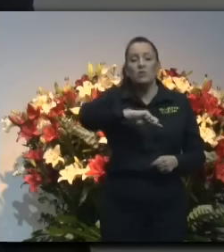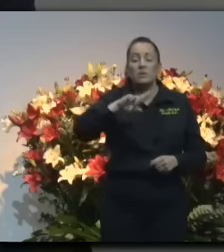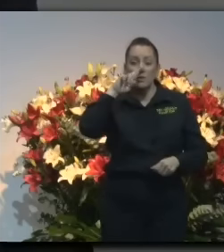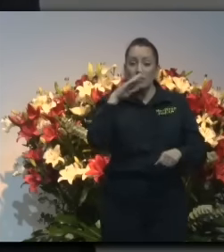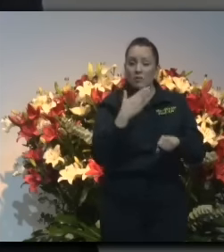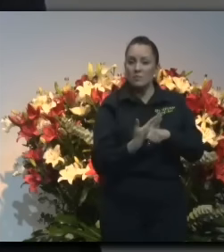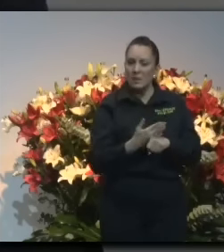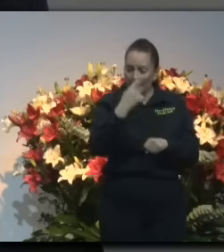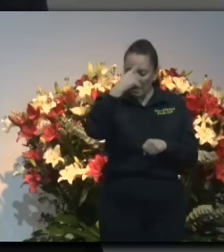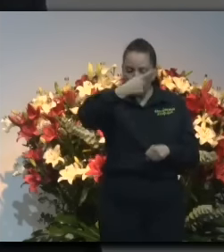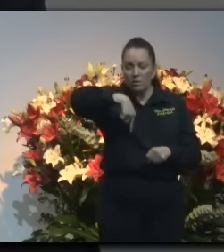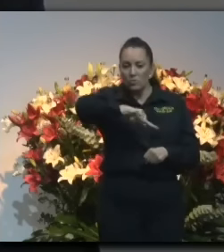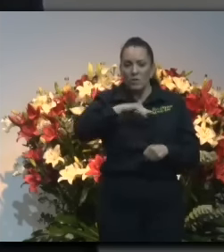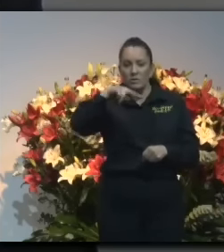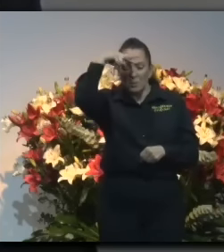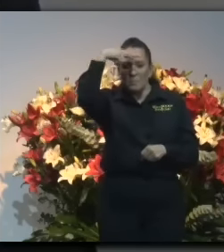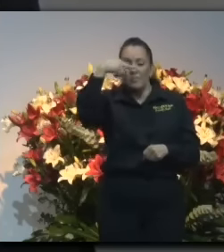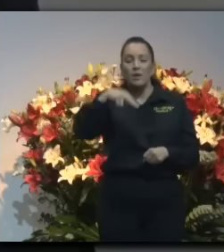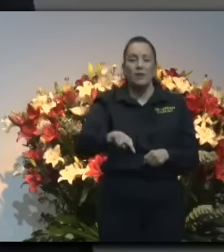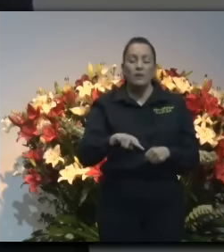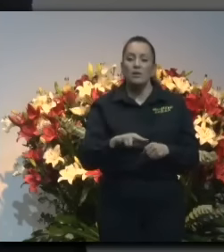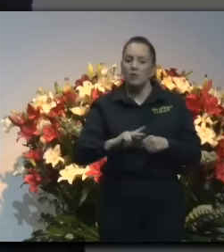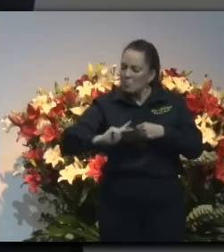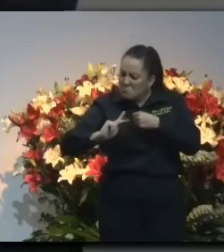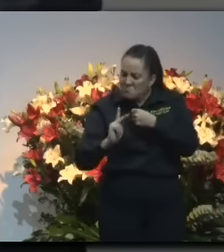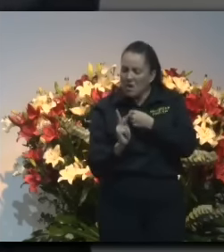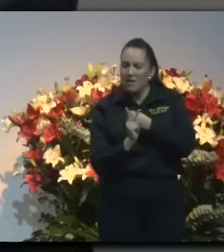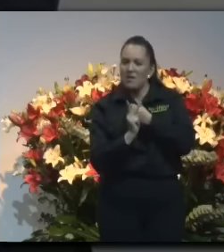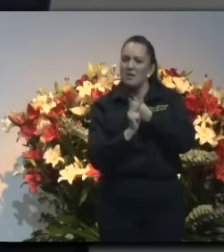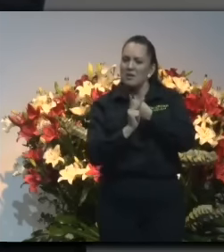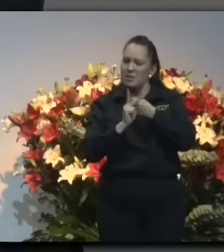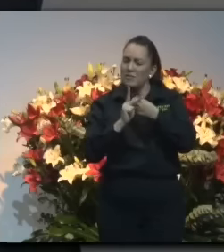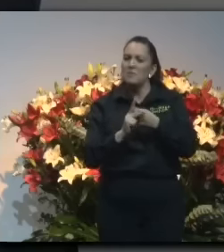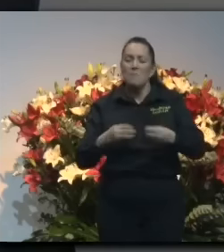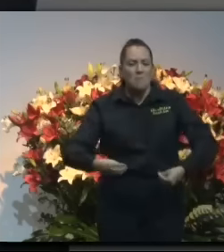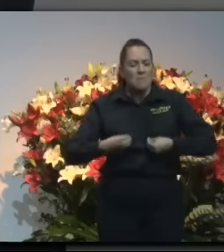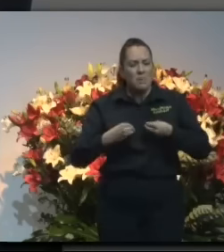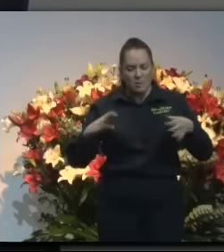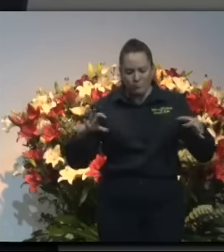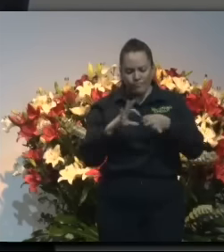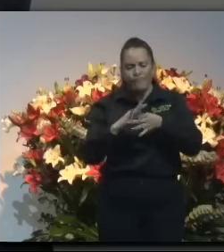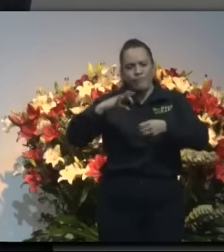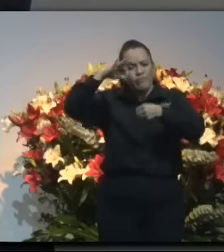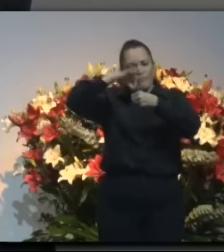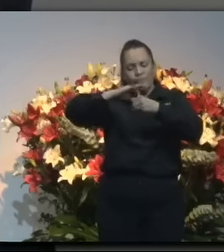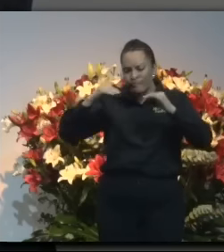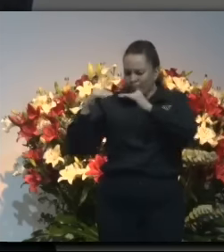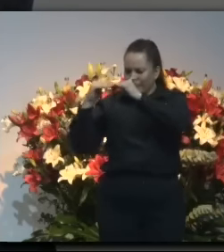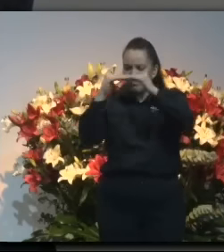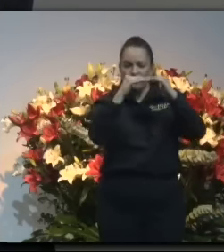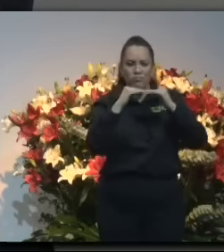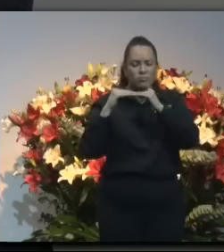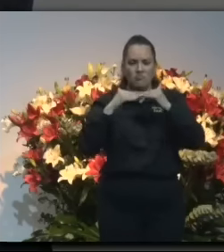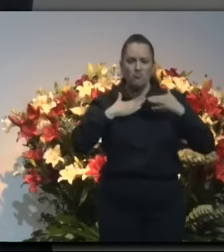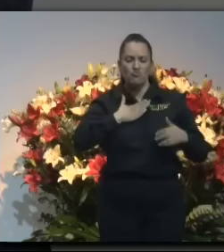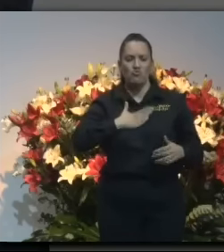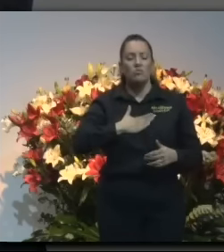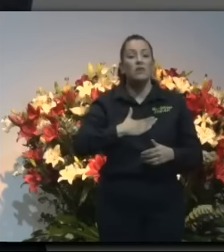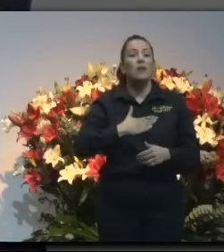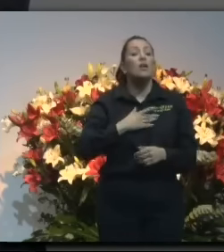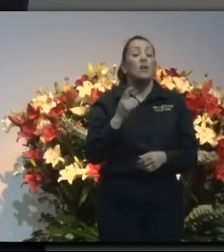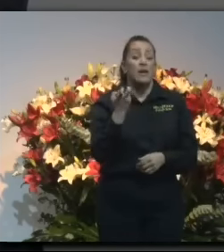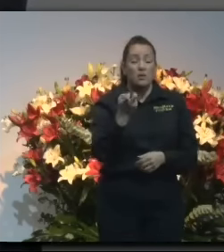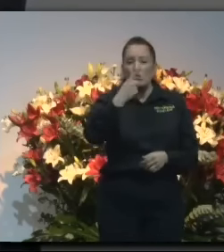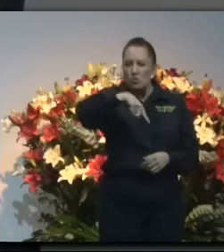la vida democrática del país: ir más allá de la estridencia. Al hacerlo, confirmamos que más allá de